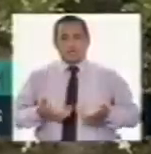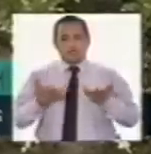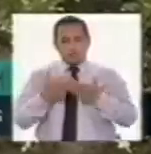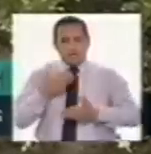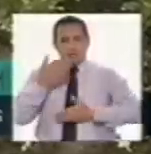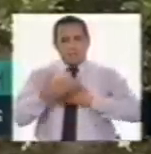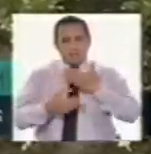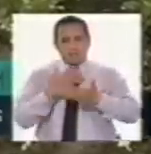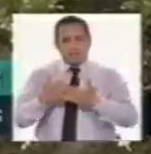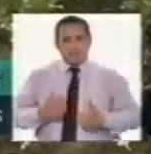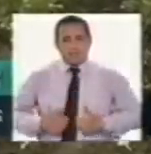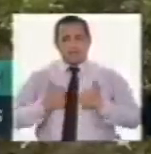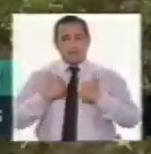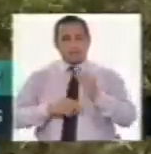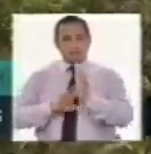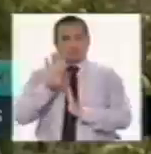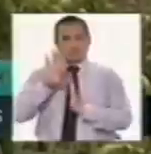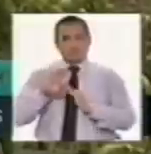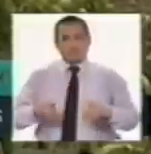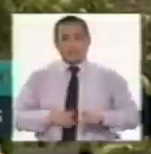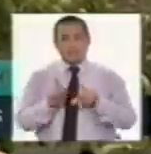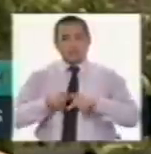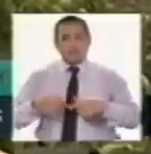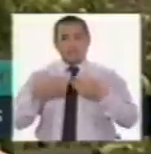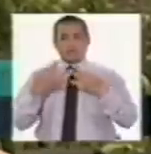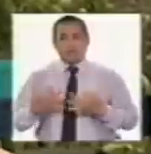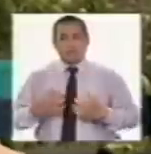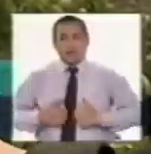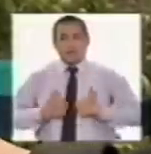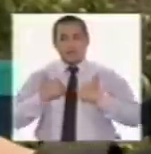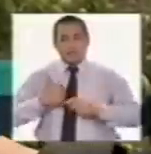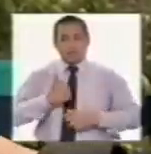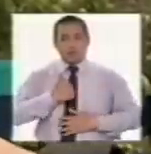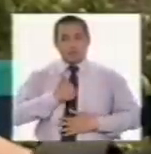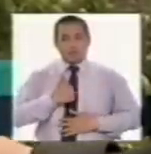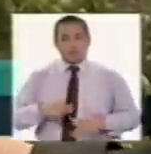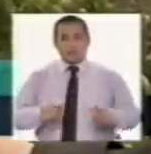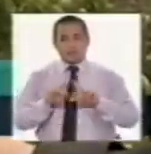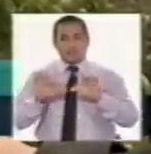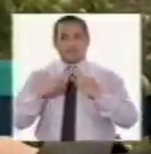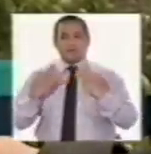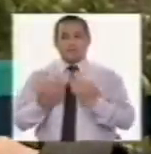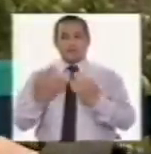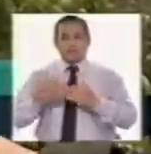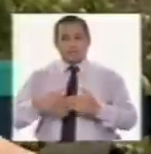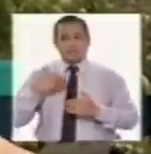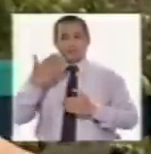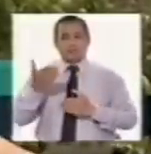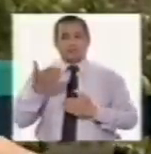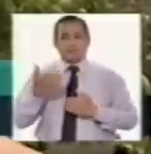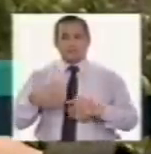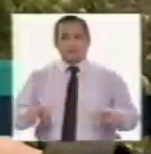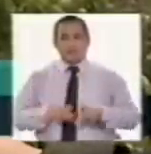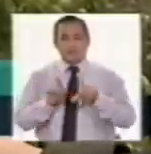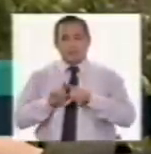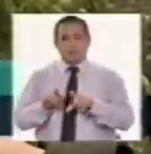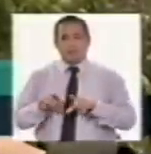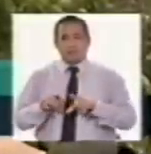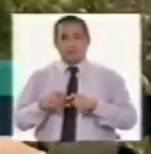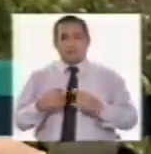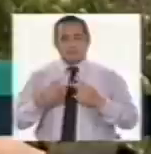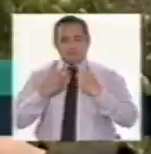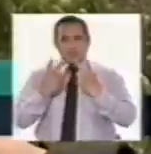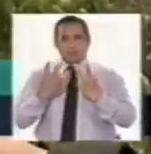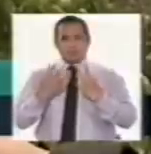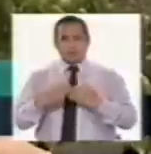impulsar el espíritu emprendedor nos aseguramos el consumo propio de la familia después ya